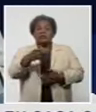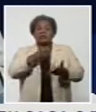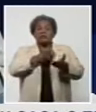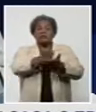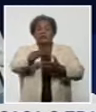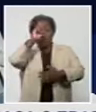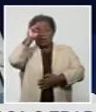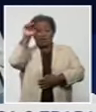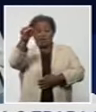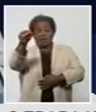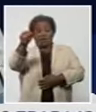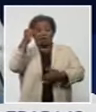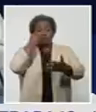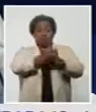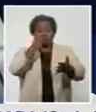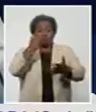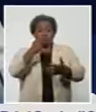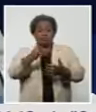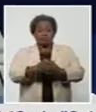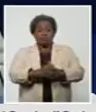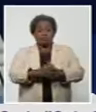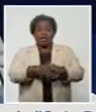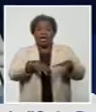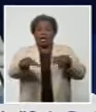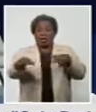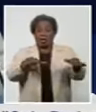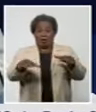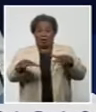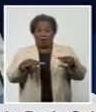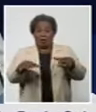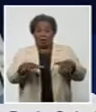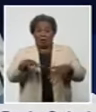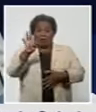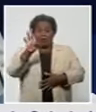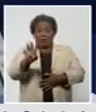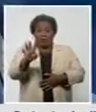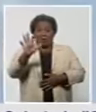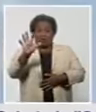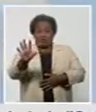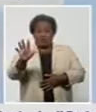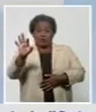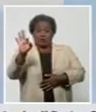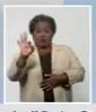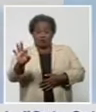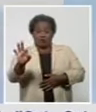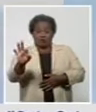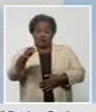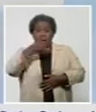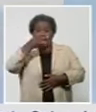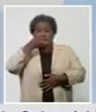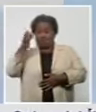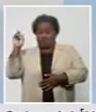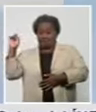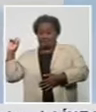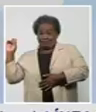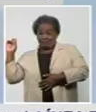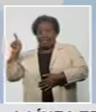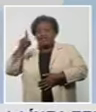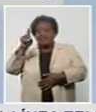ingresados, confirmados, activos, 558. Estamos hablando del